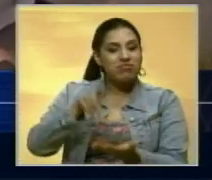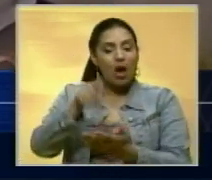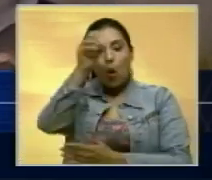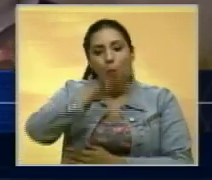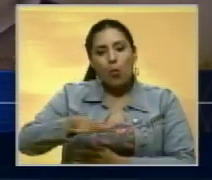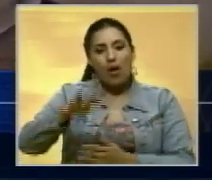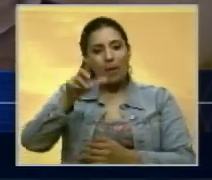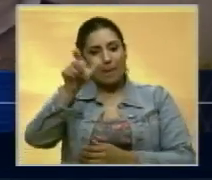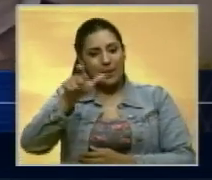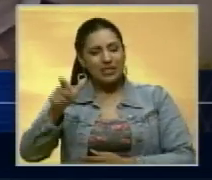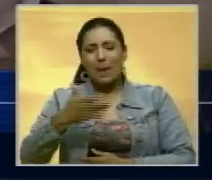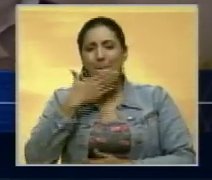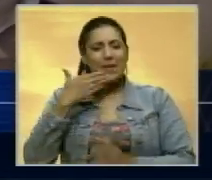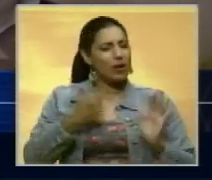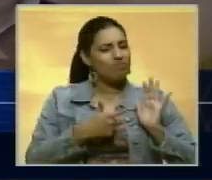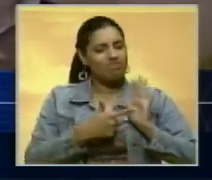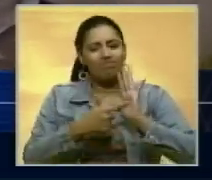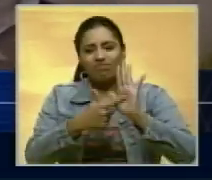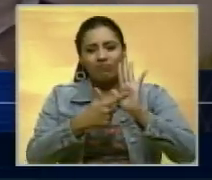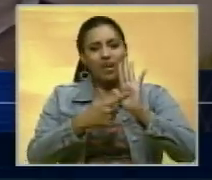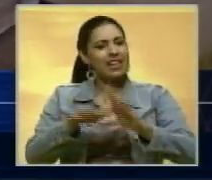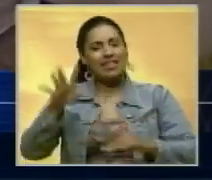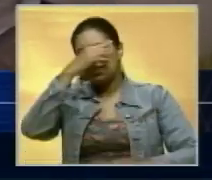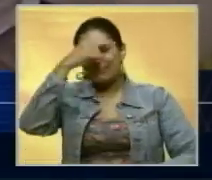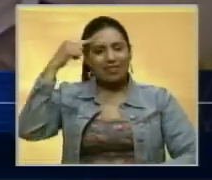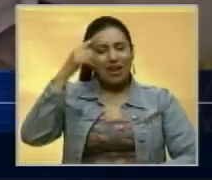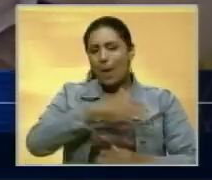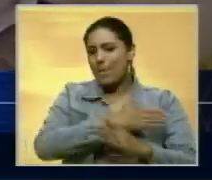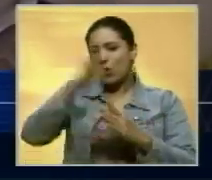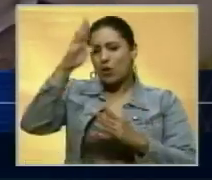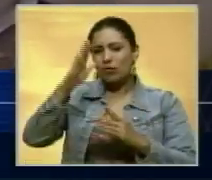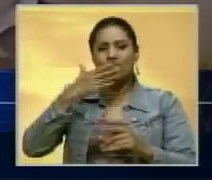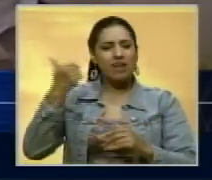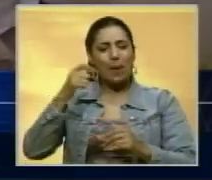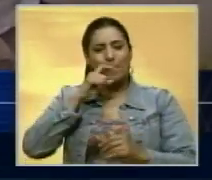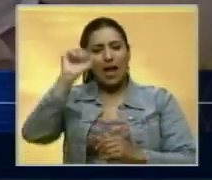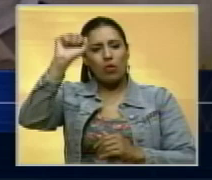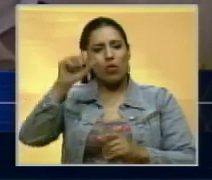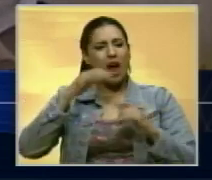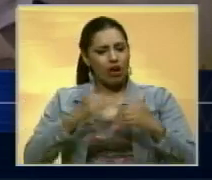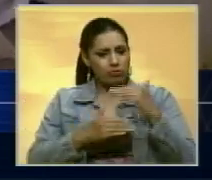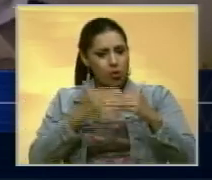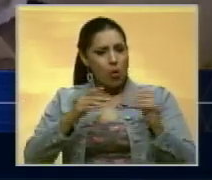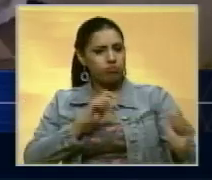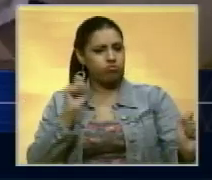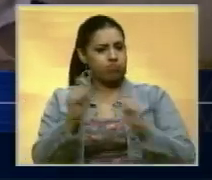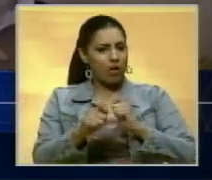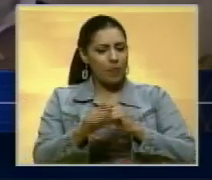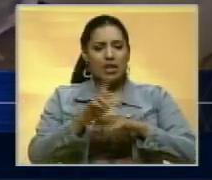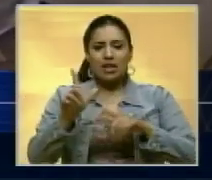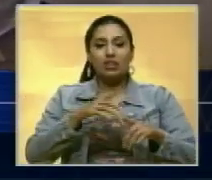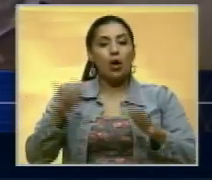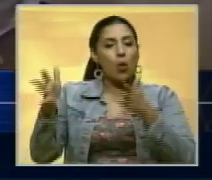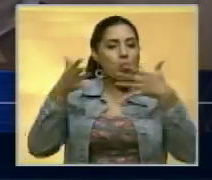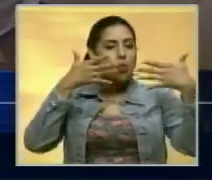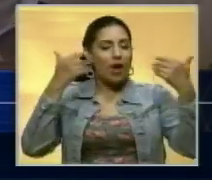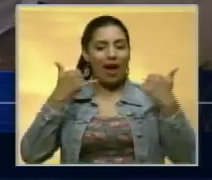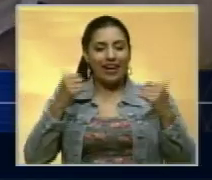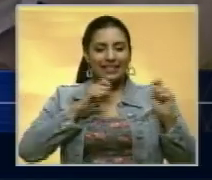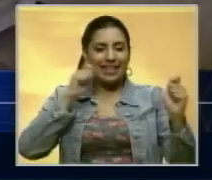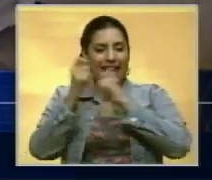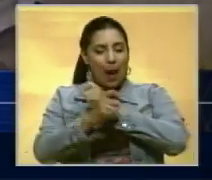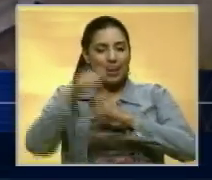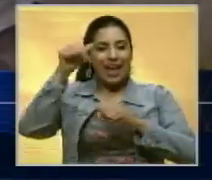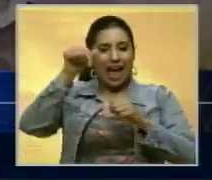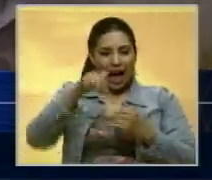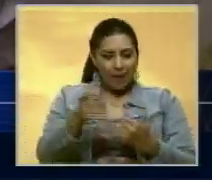pueblo deltano, es la mejor demostración, señores, de que esto va a cambiar, de que esto está cambiando y que soplan vientos de cambio para el